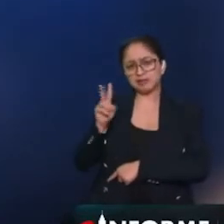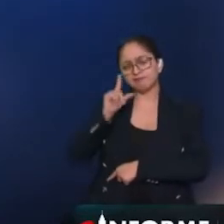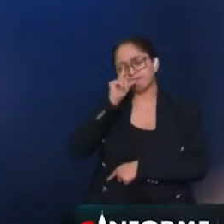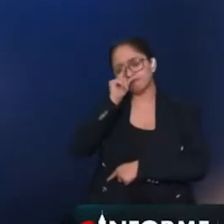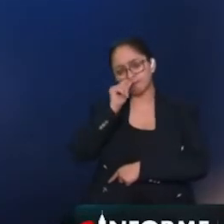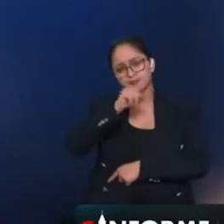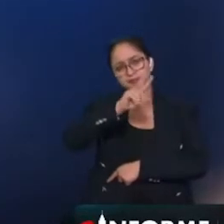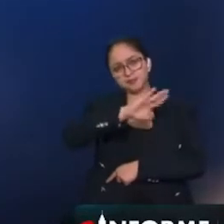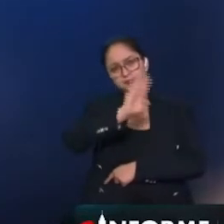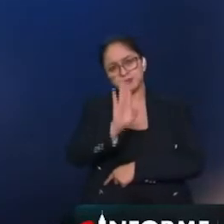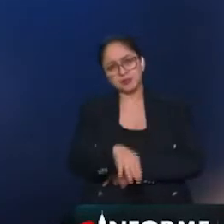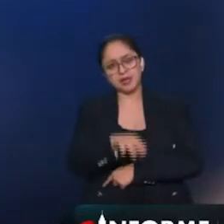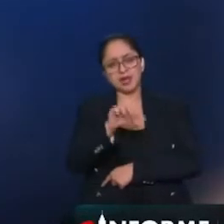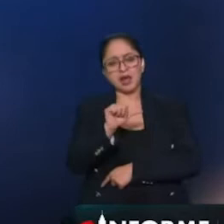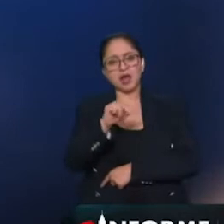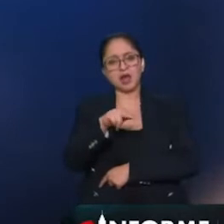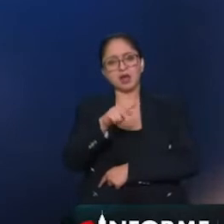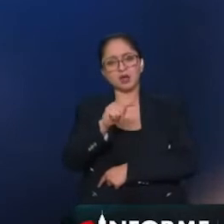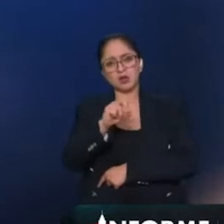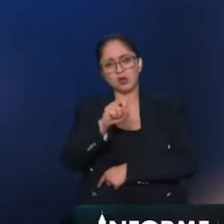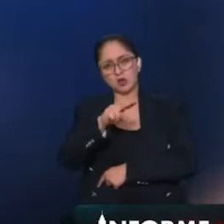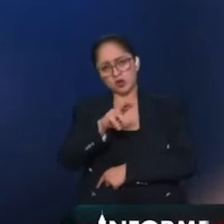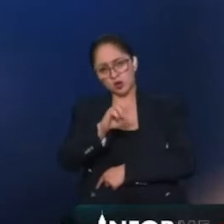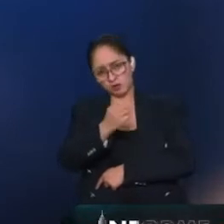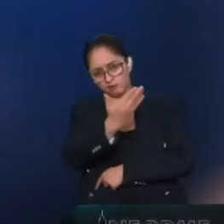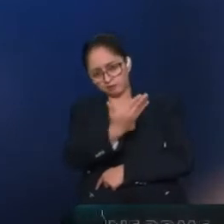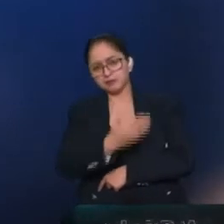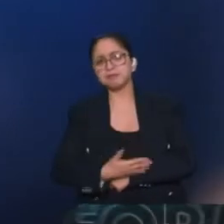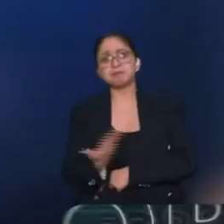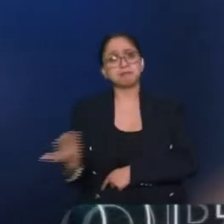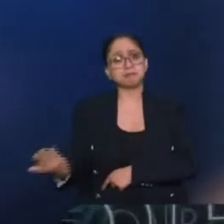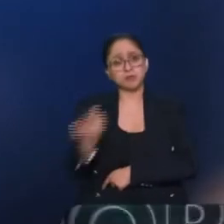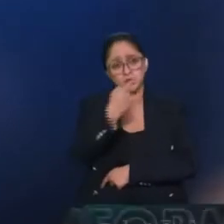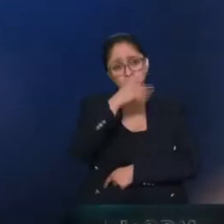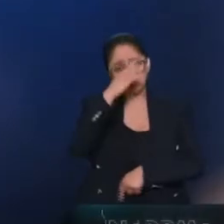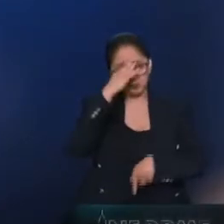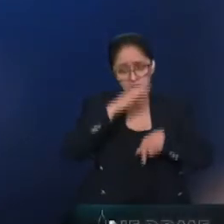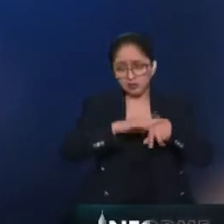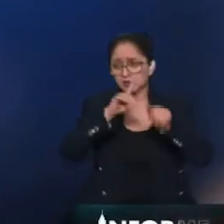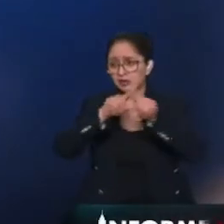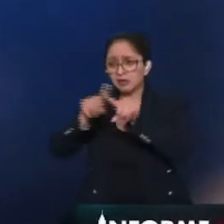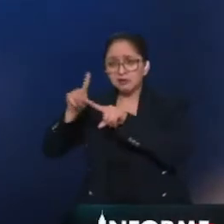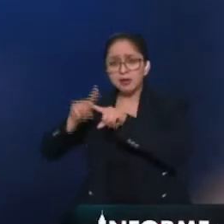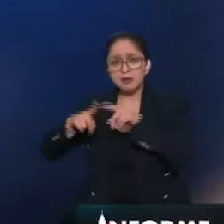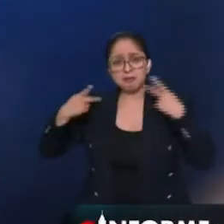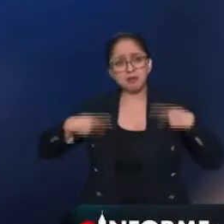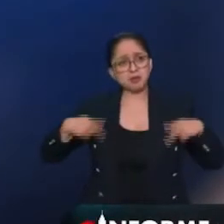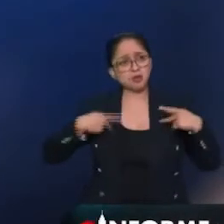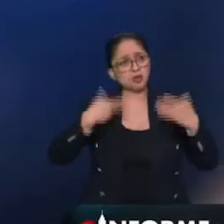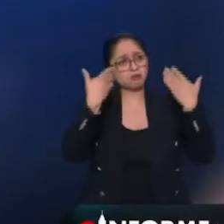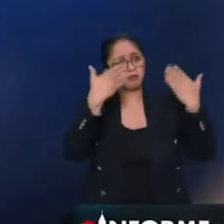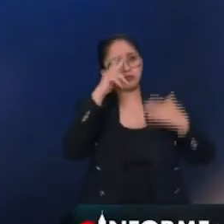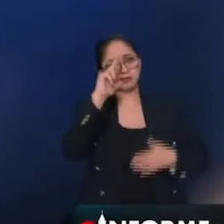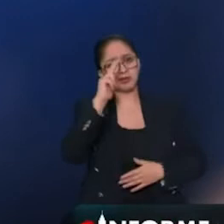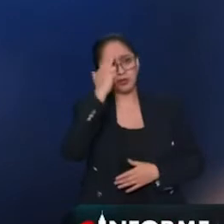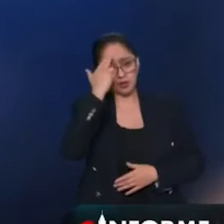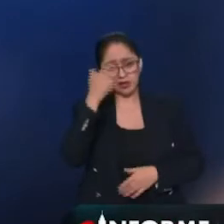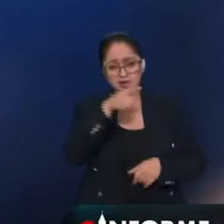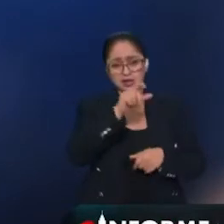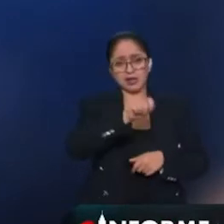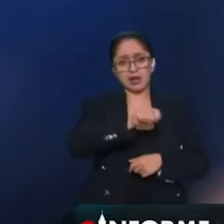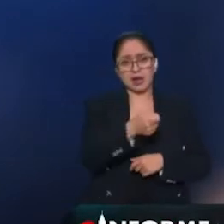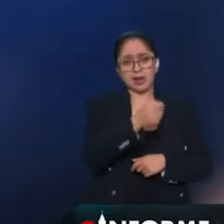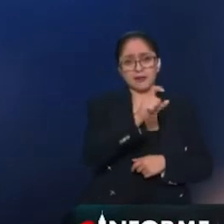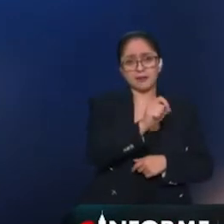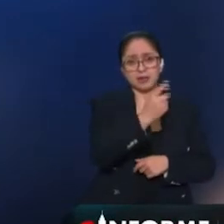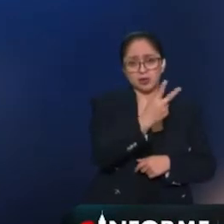del fallecimiento de Antonio Helguera. Y como bien merece su memoria, se han organizado varios homenajes. El Canal 22, a partir de hoy y hasta el